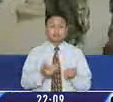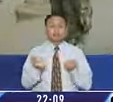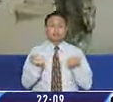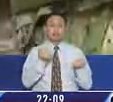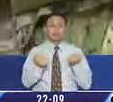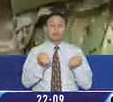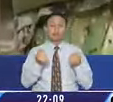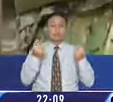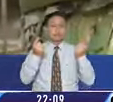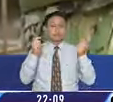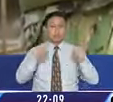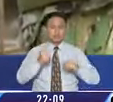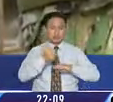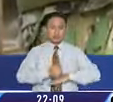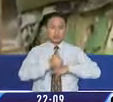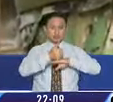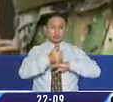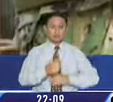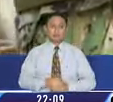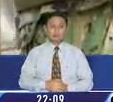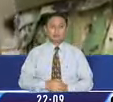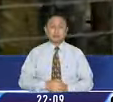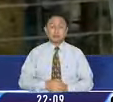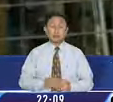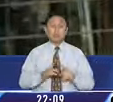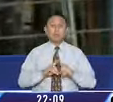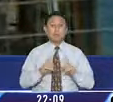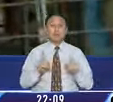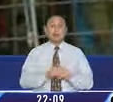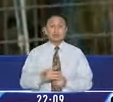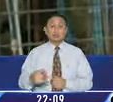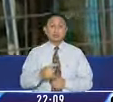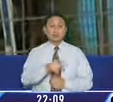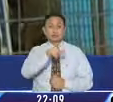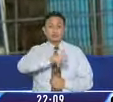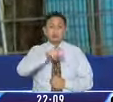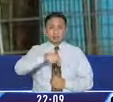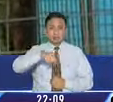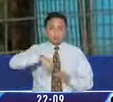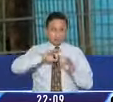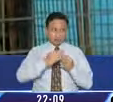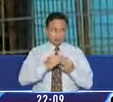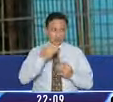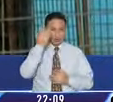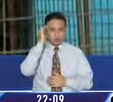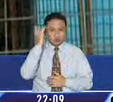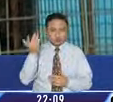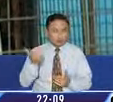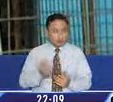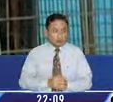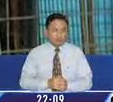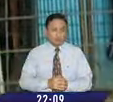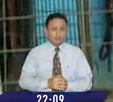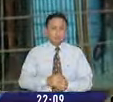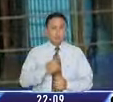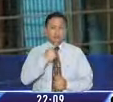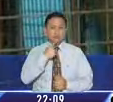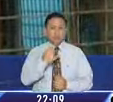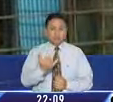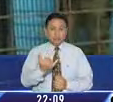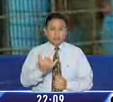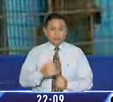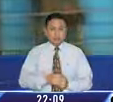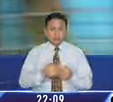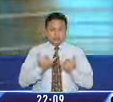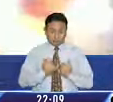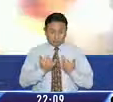ser controlado por la autoridad de seguridad, pero esto dejó intranquilos a los familiares. Pues sí, ayer sí me dijo que ya hoy día venía, iba a